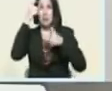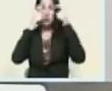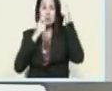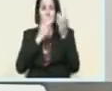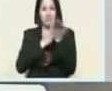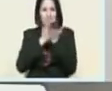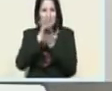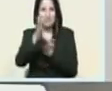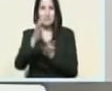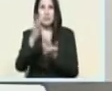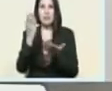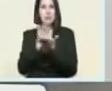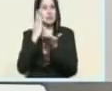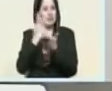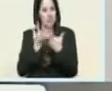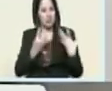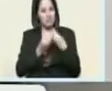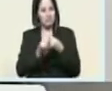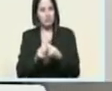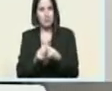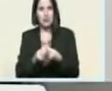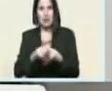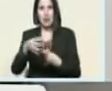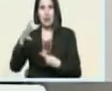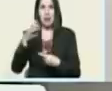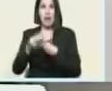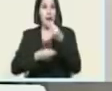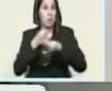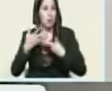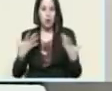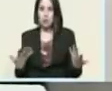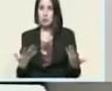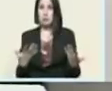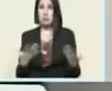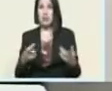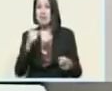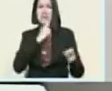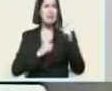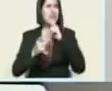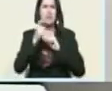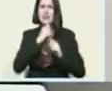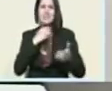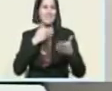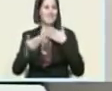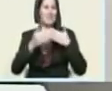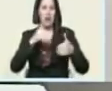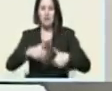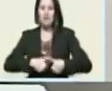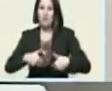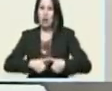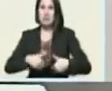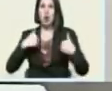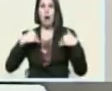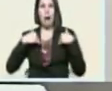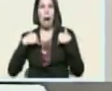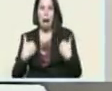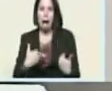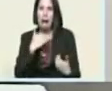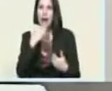leal, hemos sido, en medio de las peores circunstancias, hubiera podido